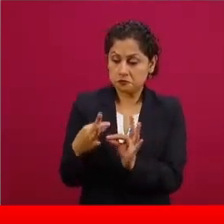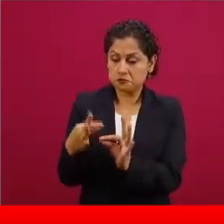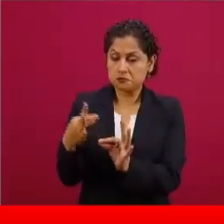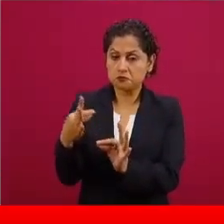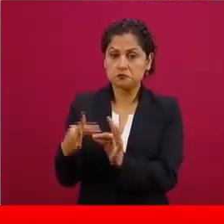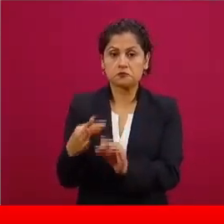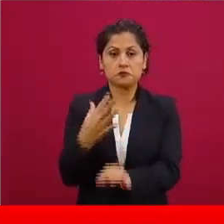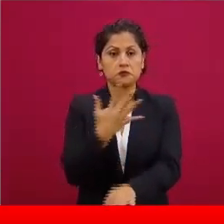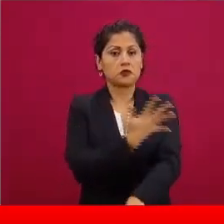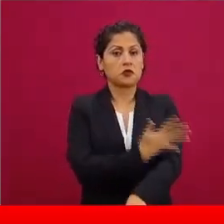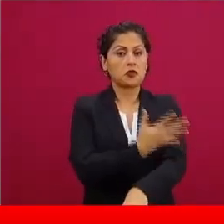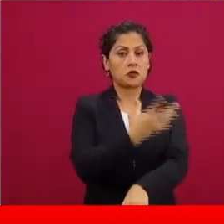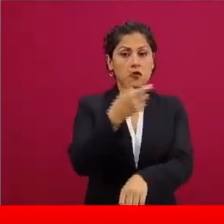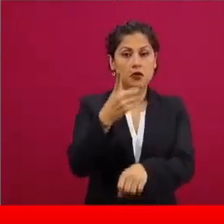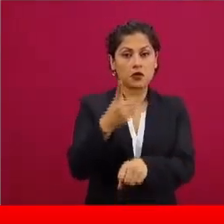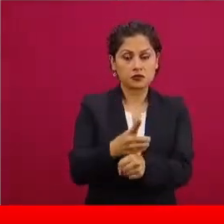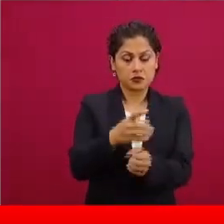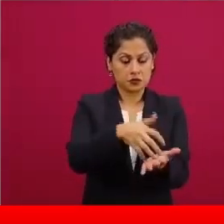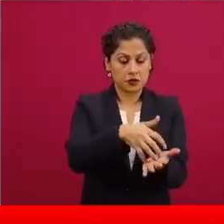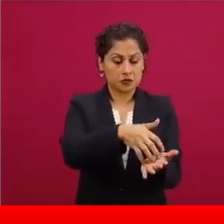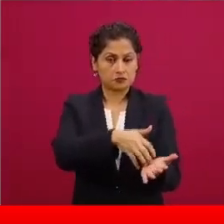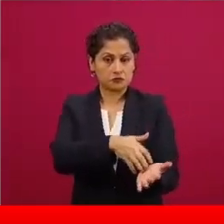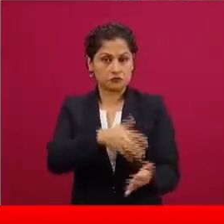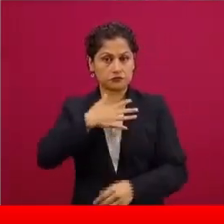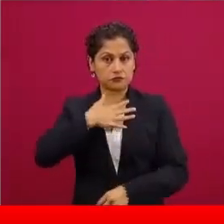austeridad y justicia